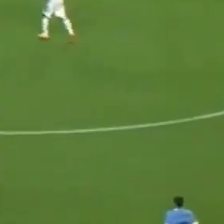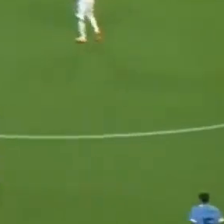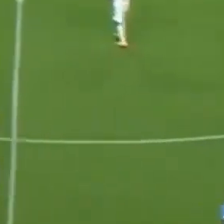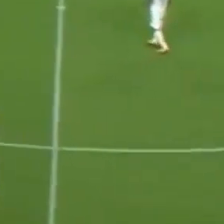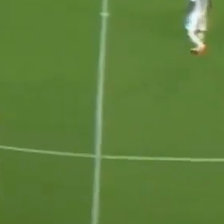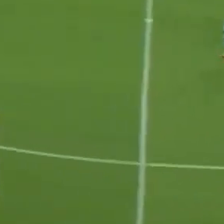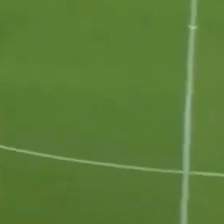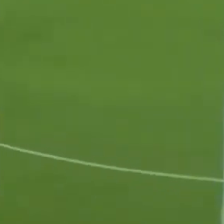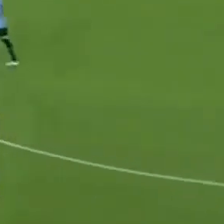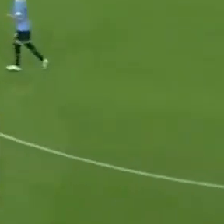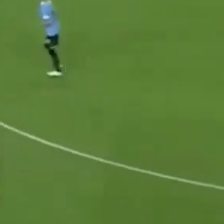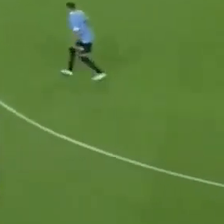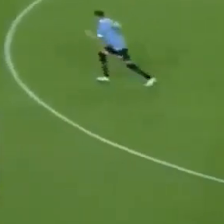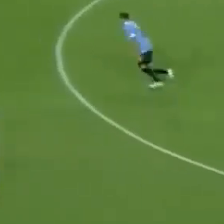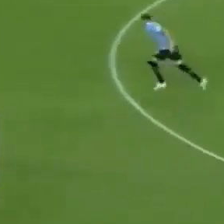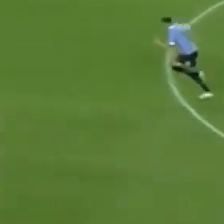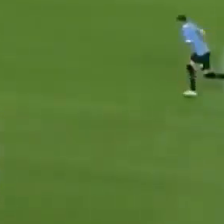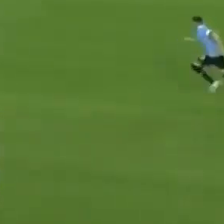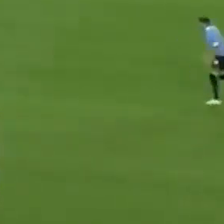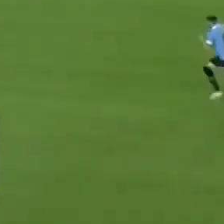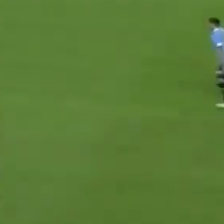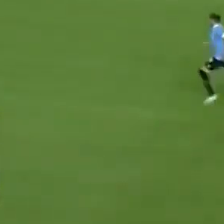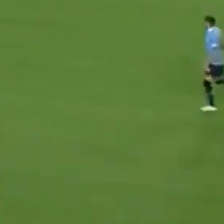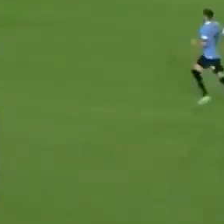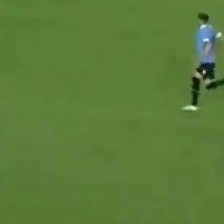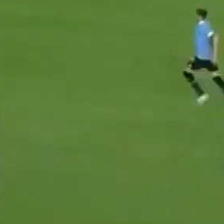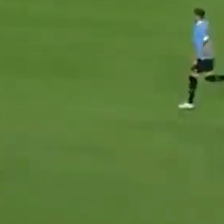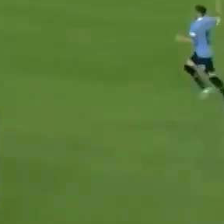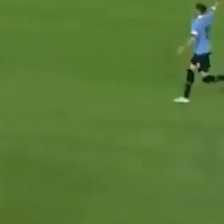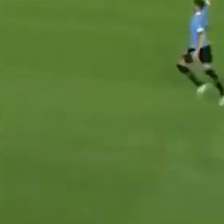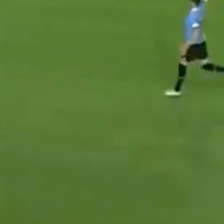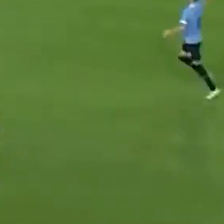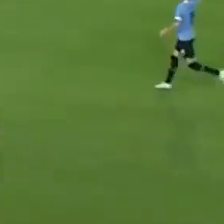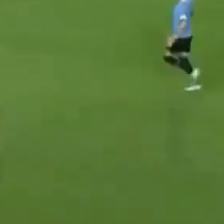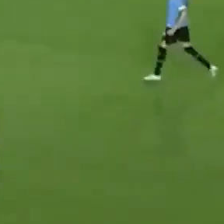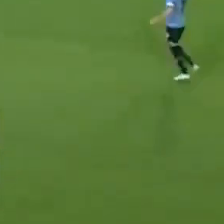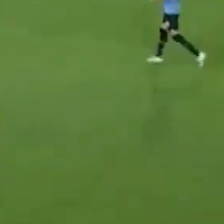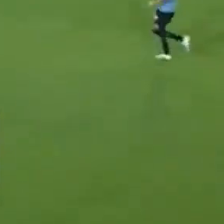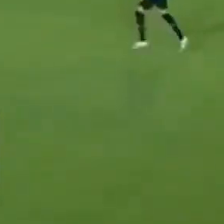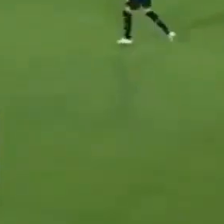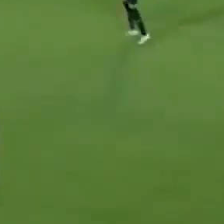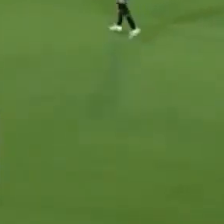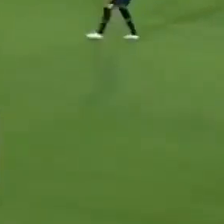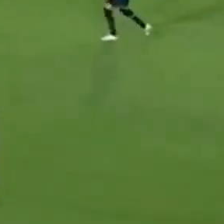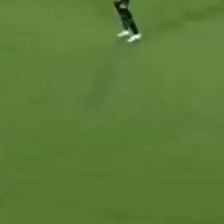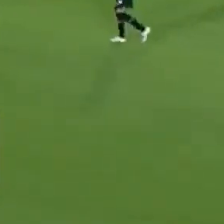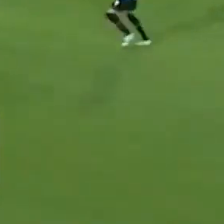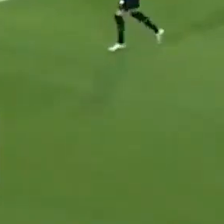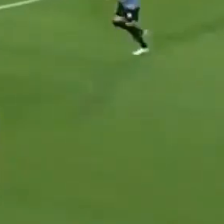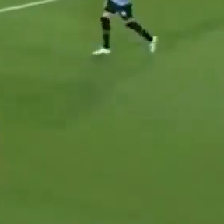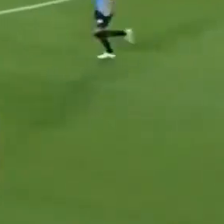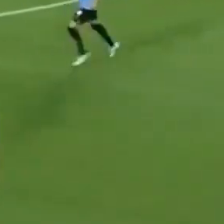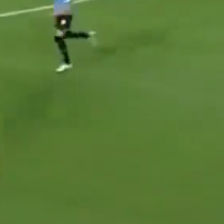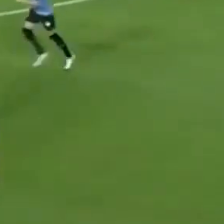cuatro oficiales con victoria ese sprint final espectacular de eliminatoria y ahora este amistoso hablando de sprint por la derecha